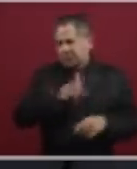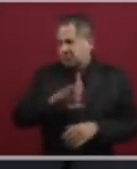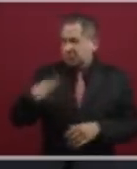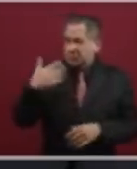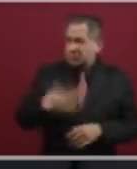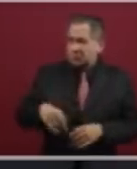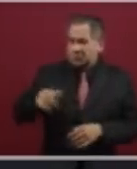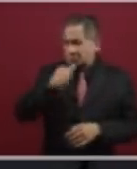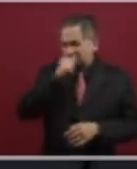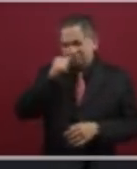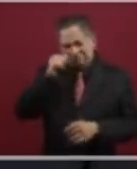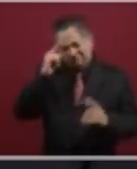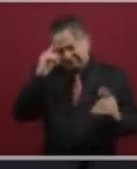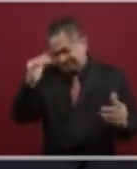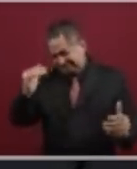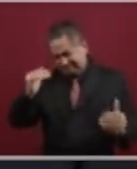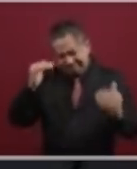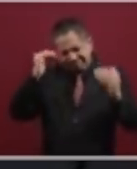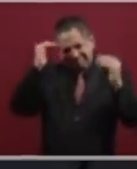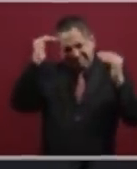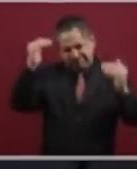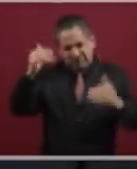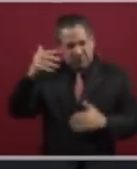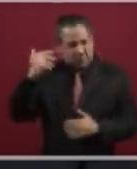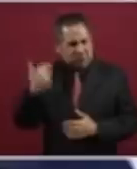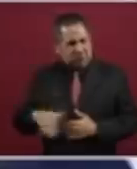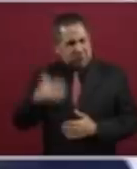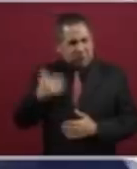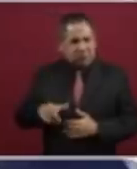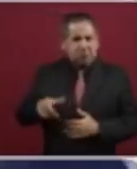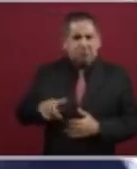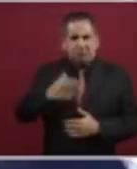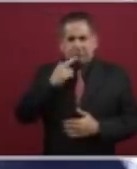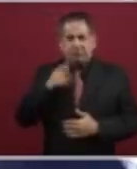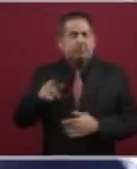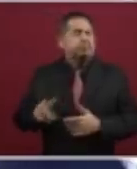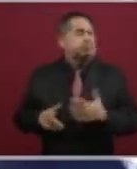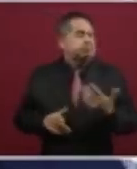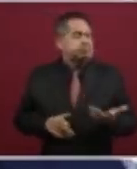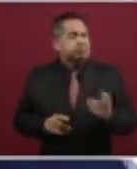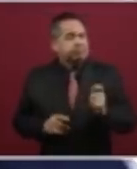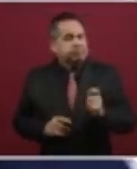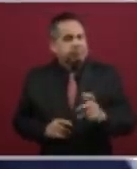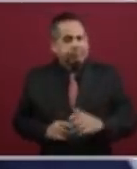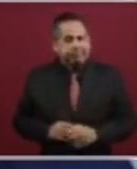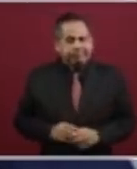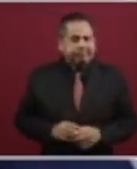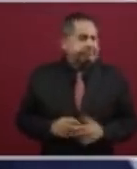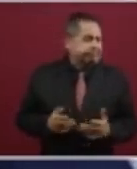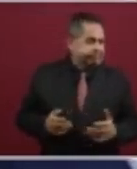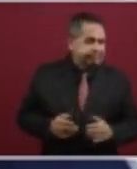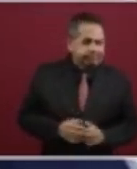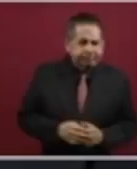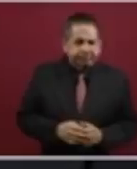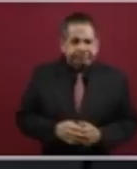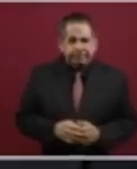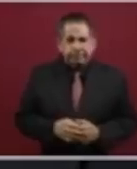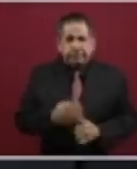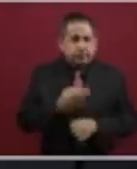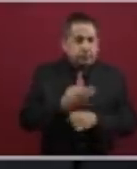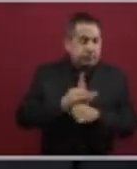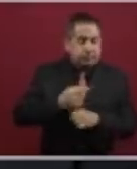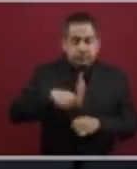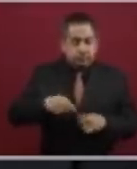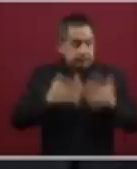grande Juárez y los liberales. Entonces, ¿qué nos vamos a asustar?